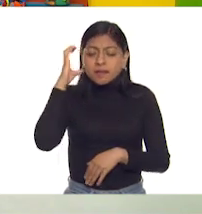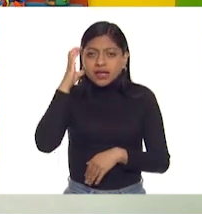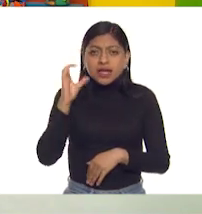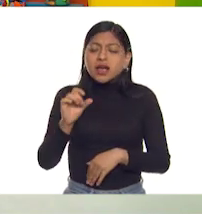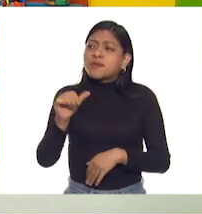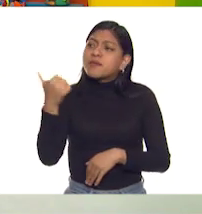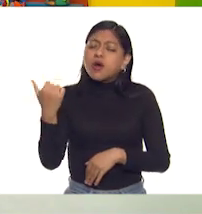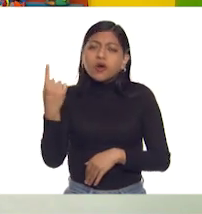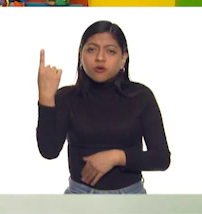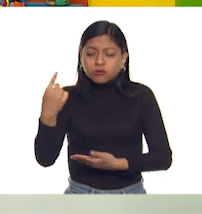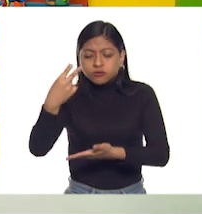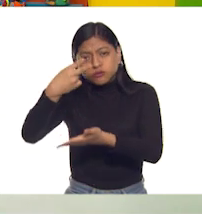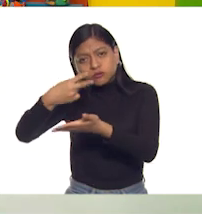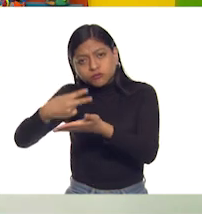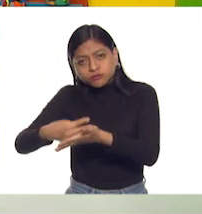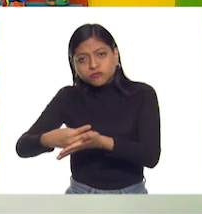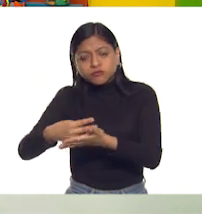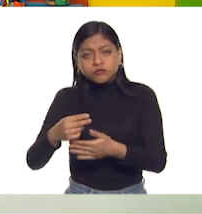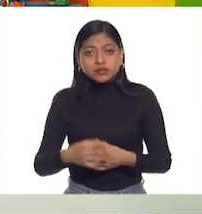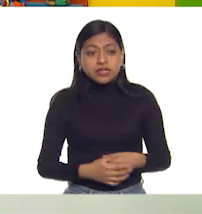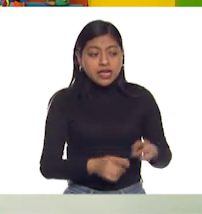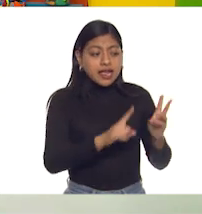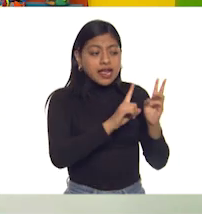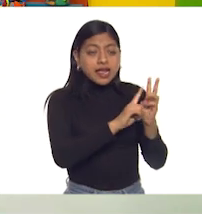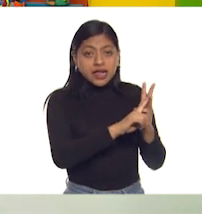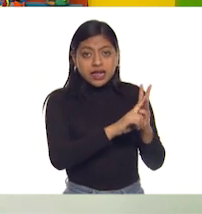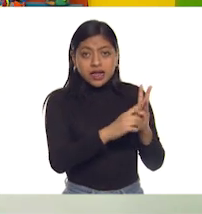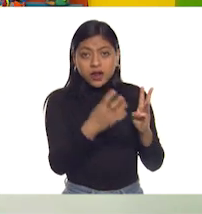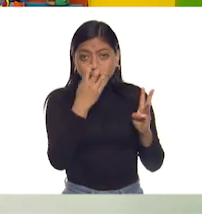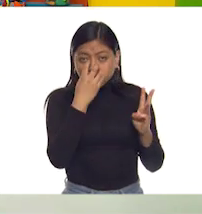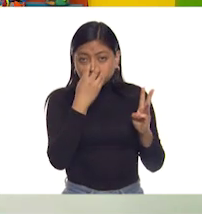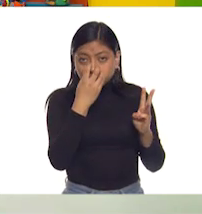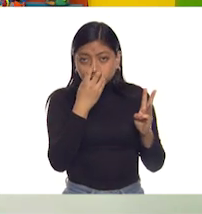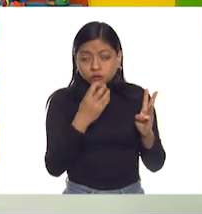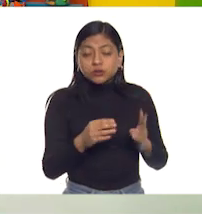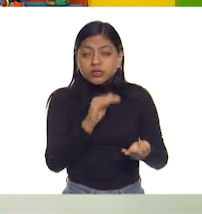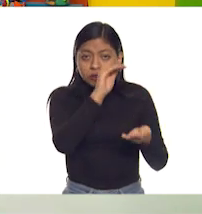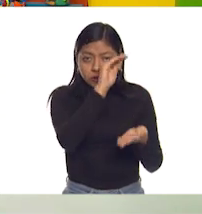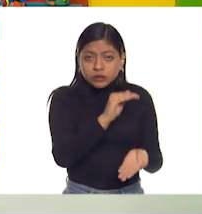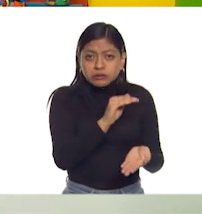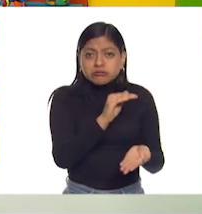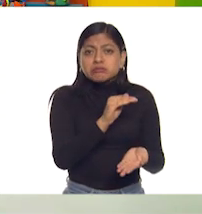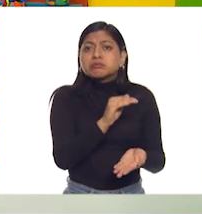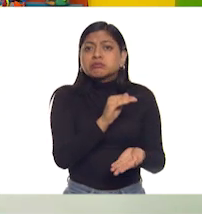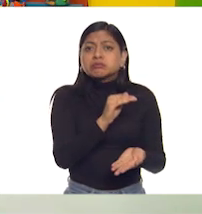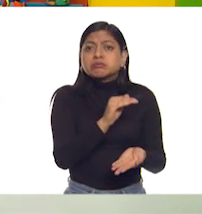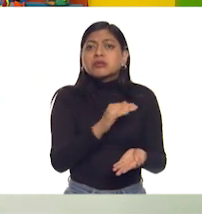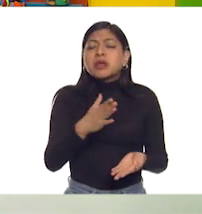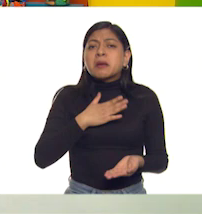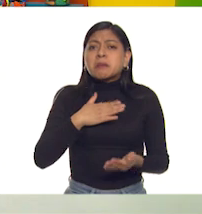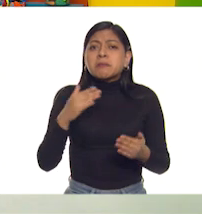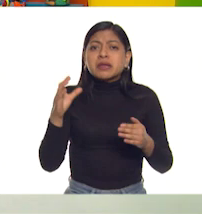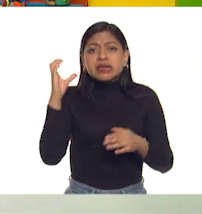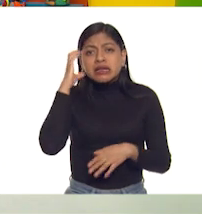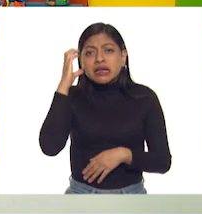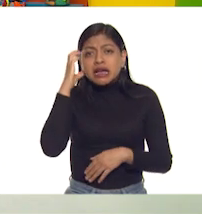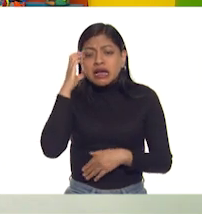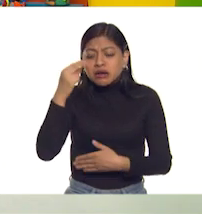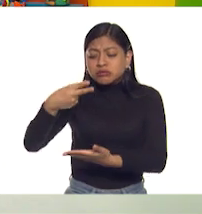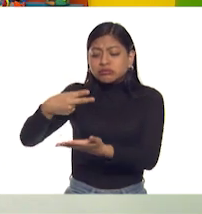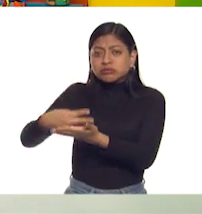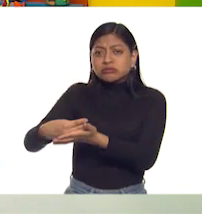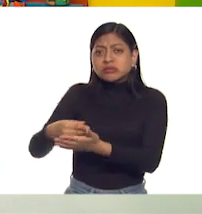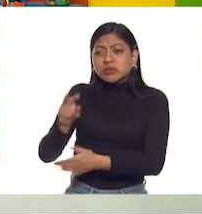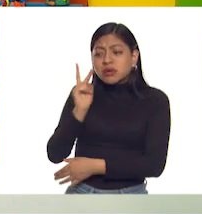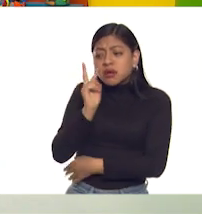cama! Y el osito pequeño dijo: ¡Ay! ¡Alguien se ha acostado en mi camita!